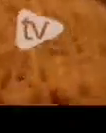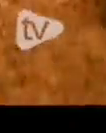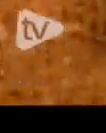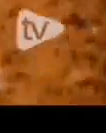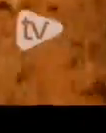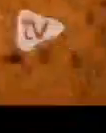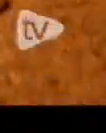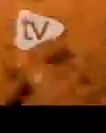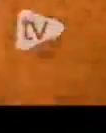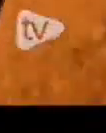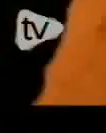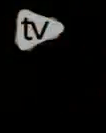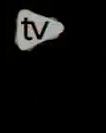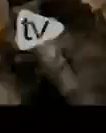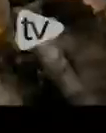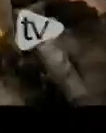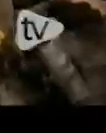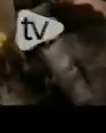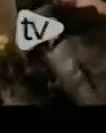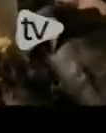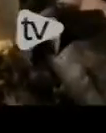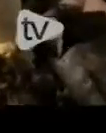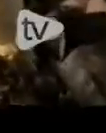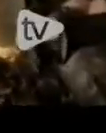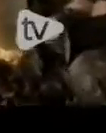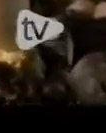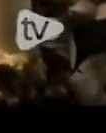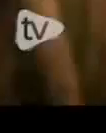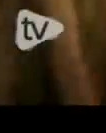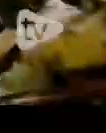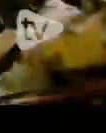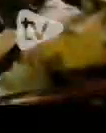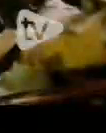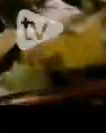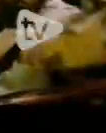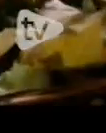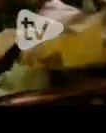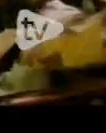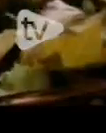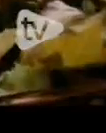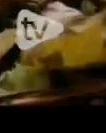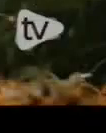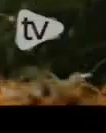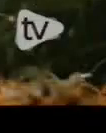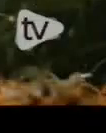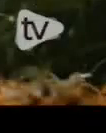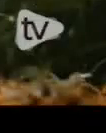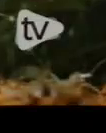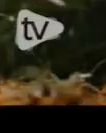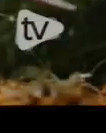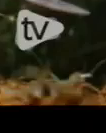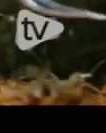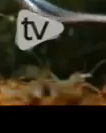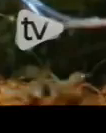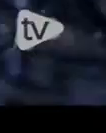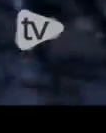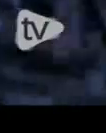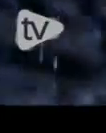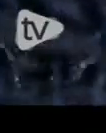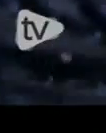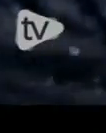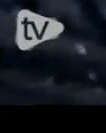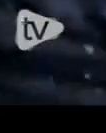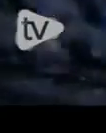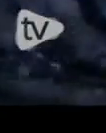¿Te has preguntado cómo se sentiría sumergirte en un mundo miniatura? Ecuador TV trae para ti una